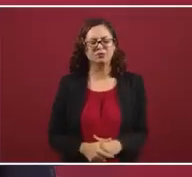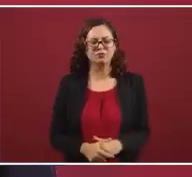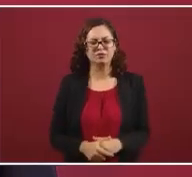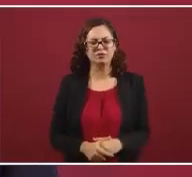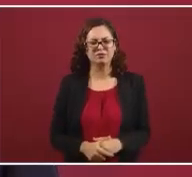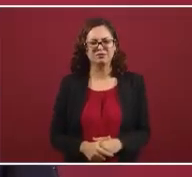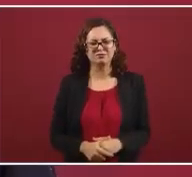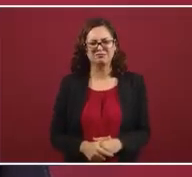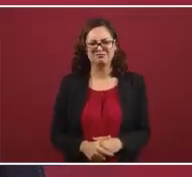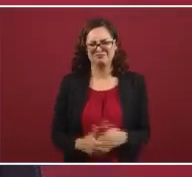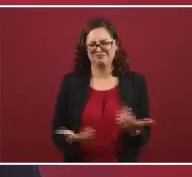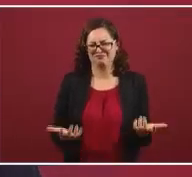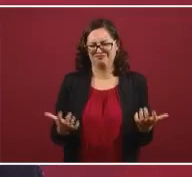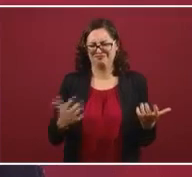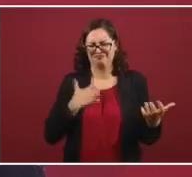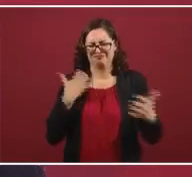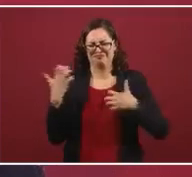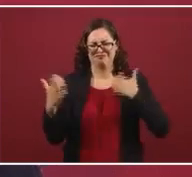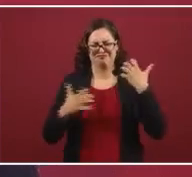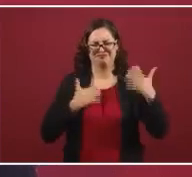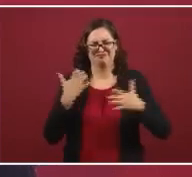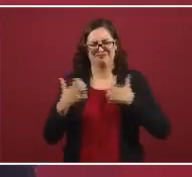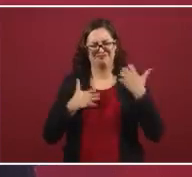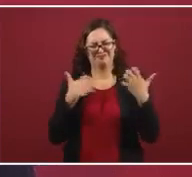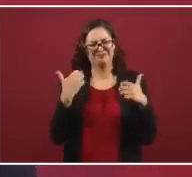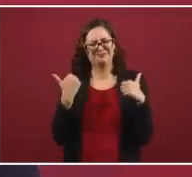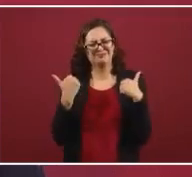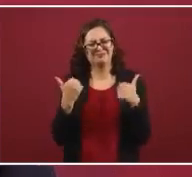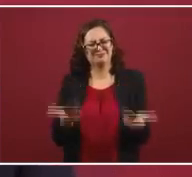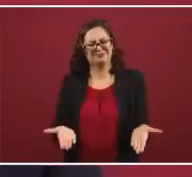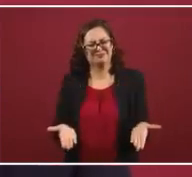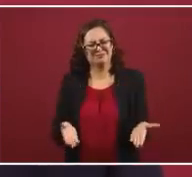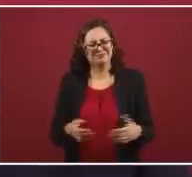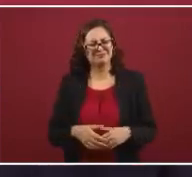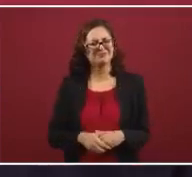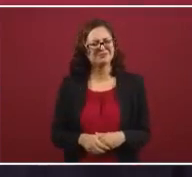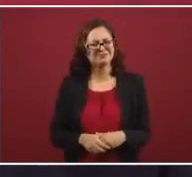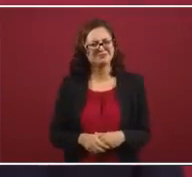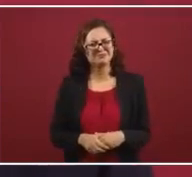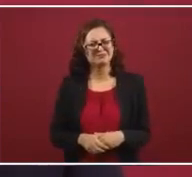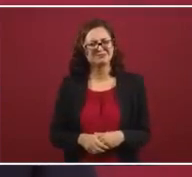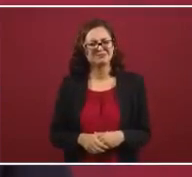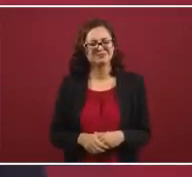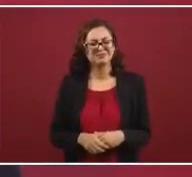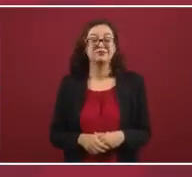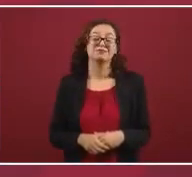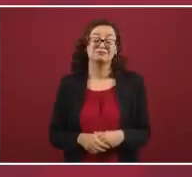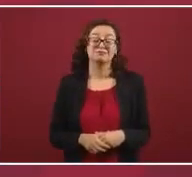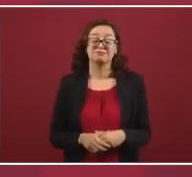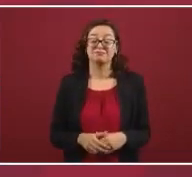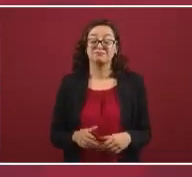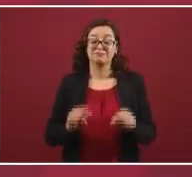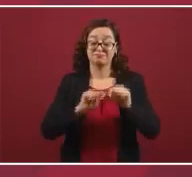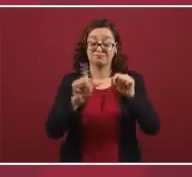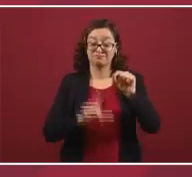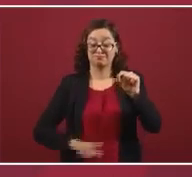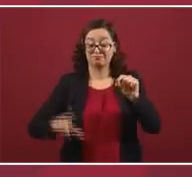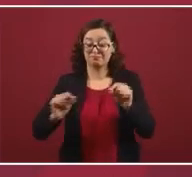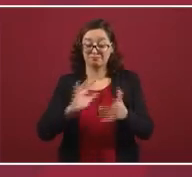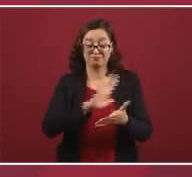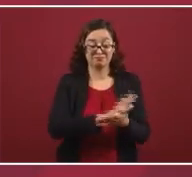¿Para qué nos vamos a enojar? Pero sí, la cuarta transformación significa